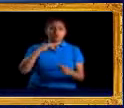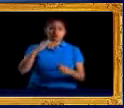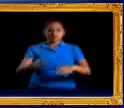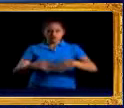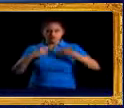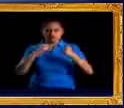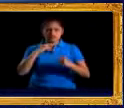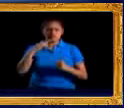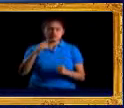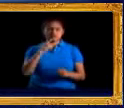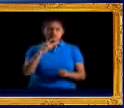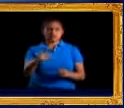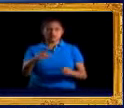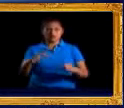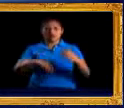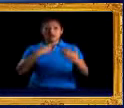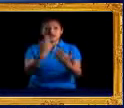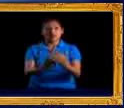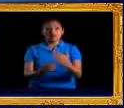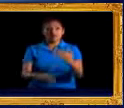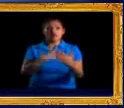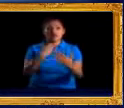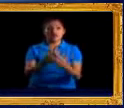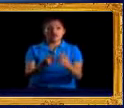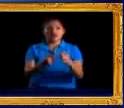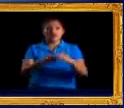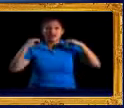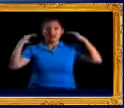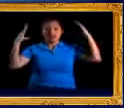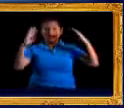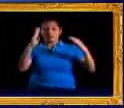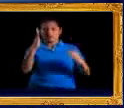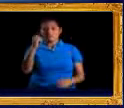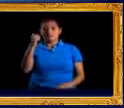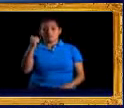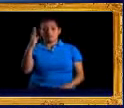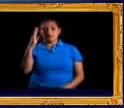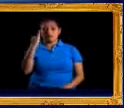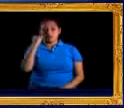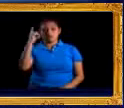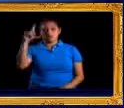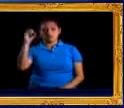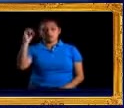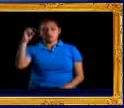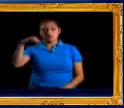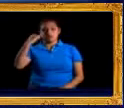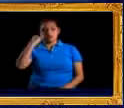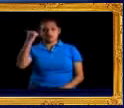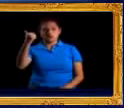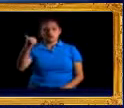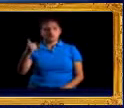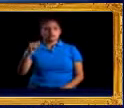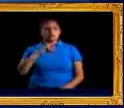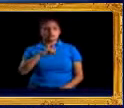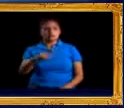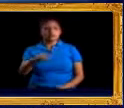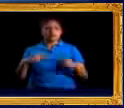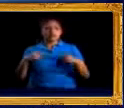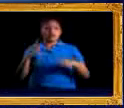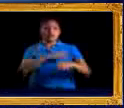convertido en habitación de demonios, en guarida de todo espíritu inmundo y en guarida de toda ave